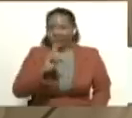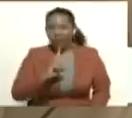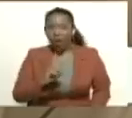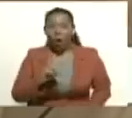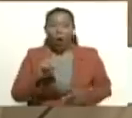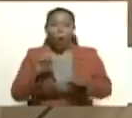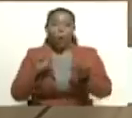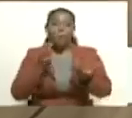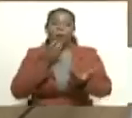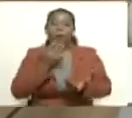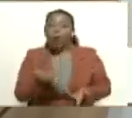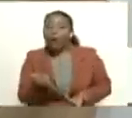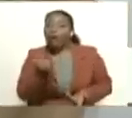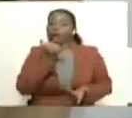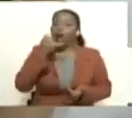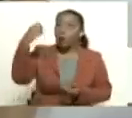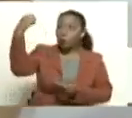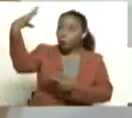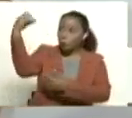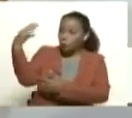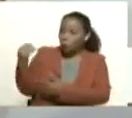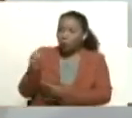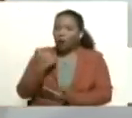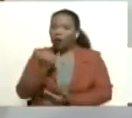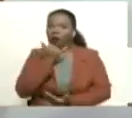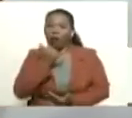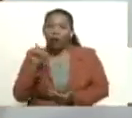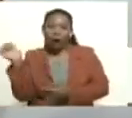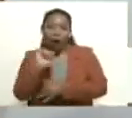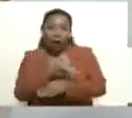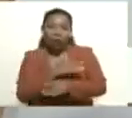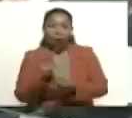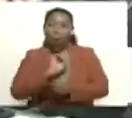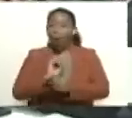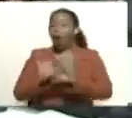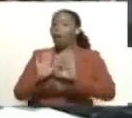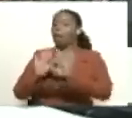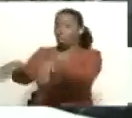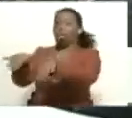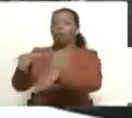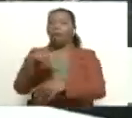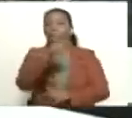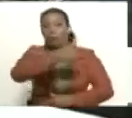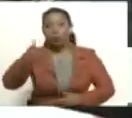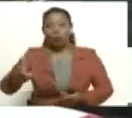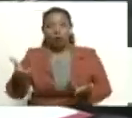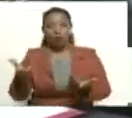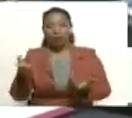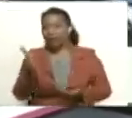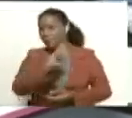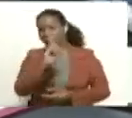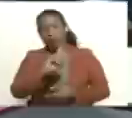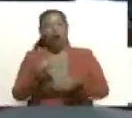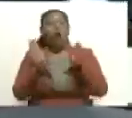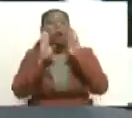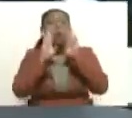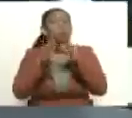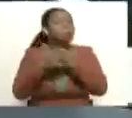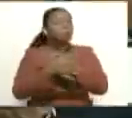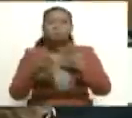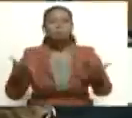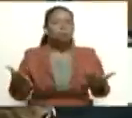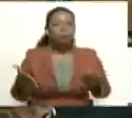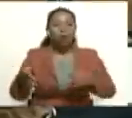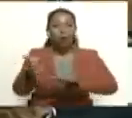está confesando que empujó a una persona en una esquina. Está confesando que